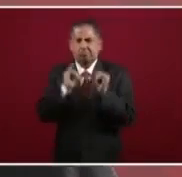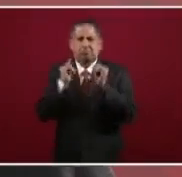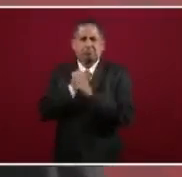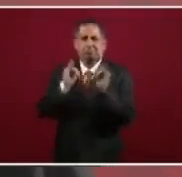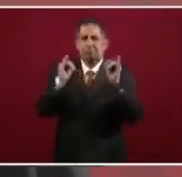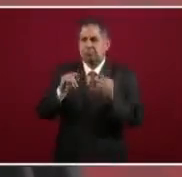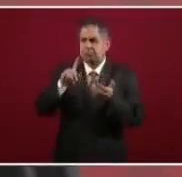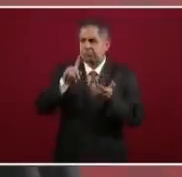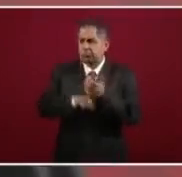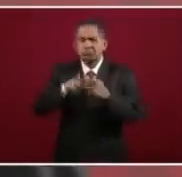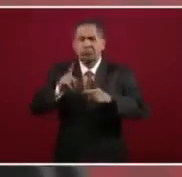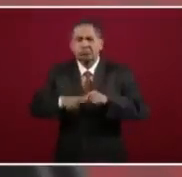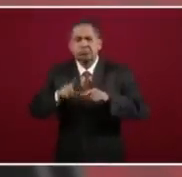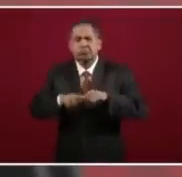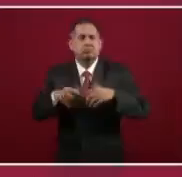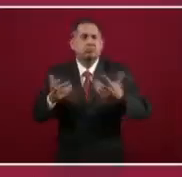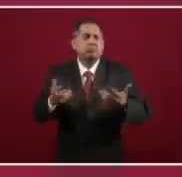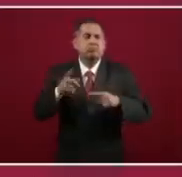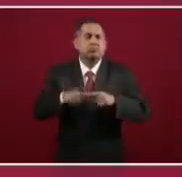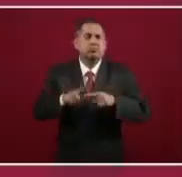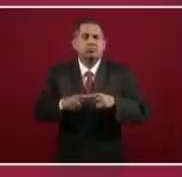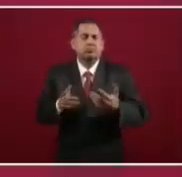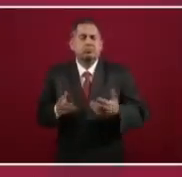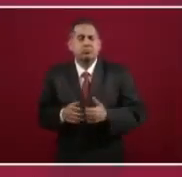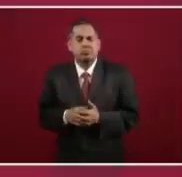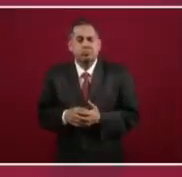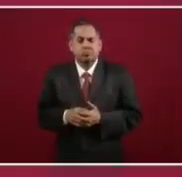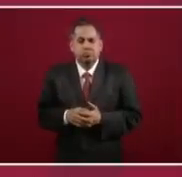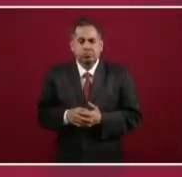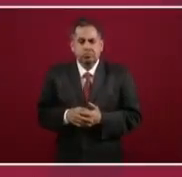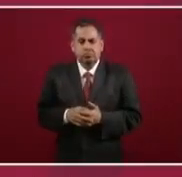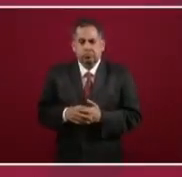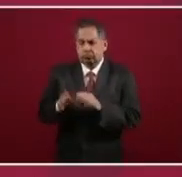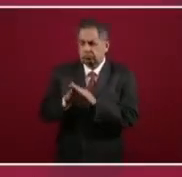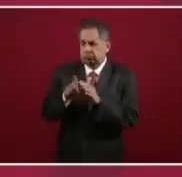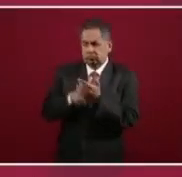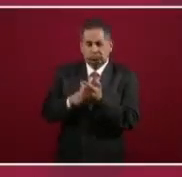quienes actúen cómo